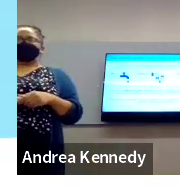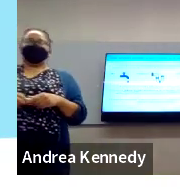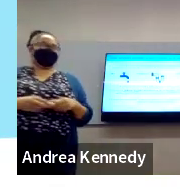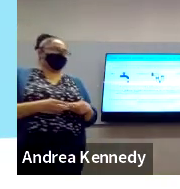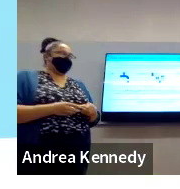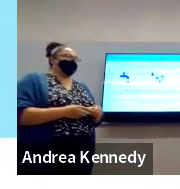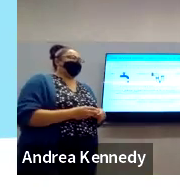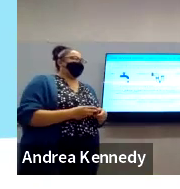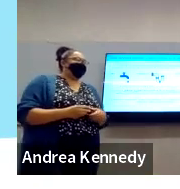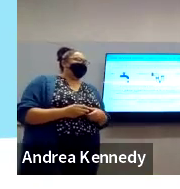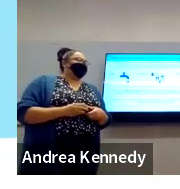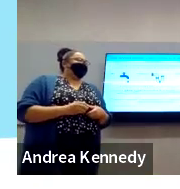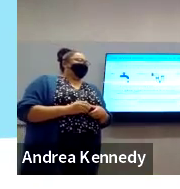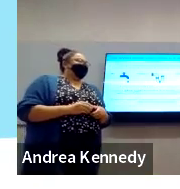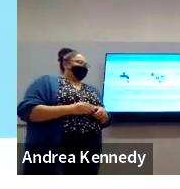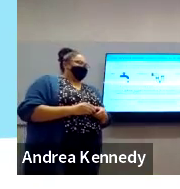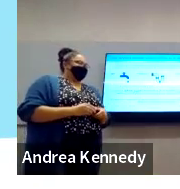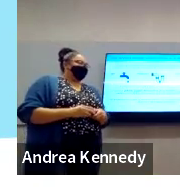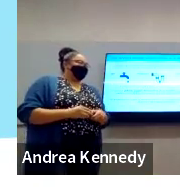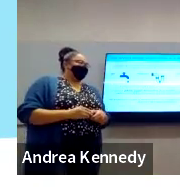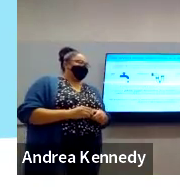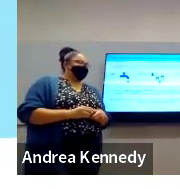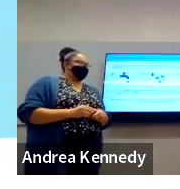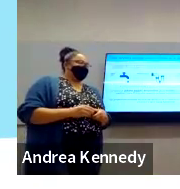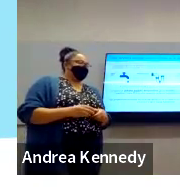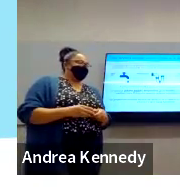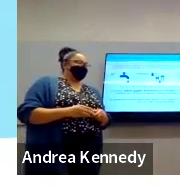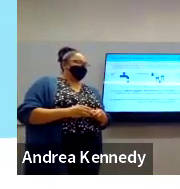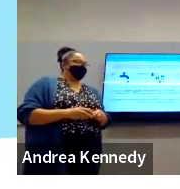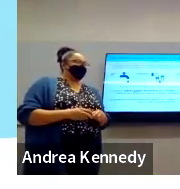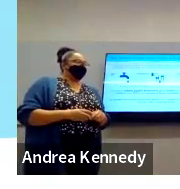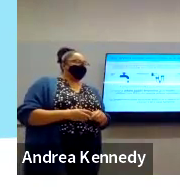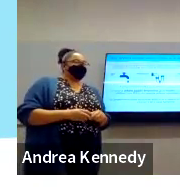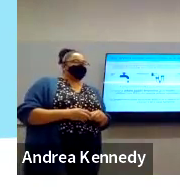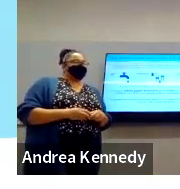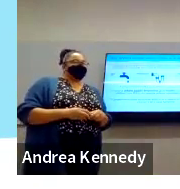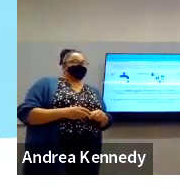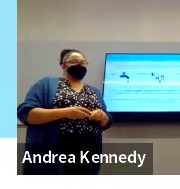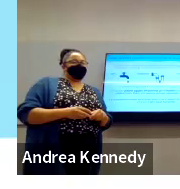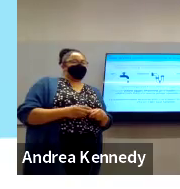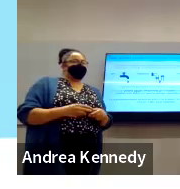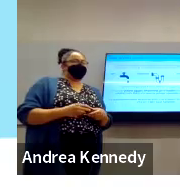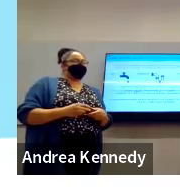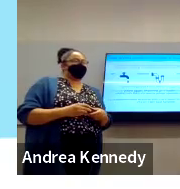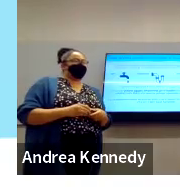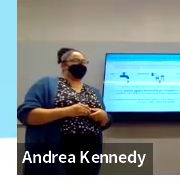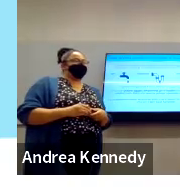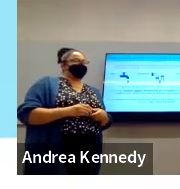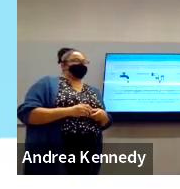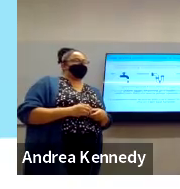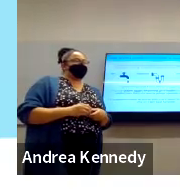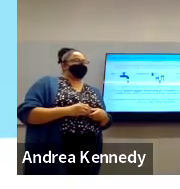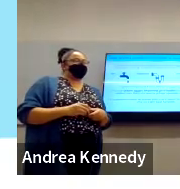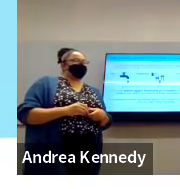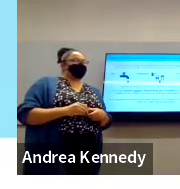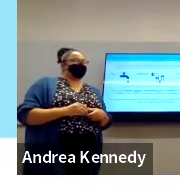together. So su propietario nos va a entregar mucha evidencia y los cálculos, nosotros lo vamos